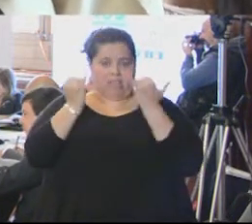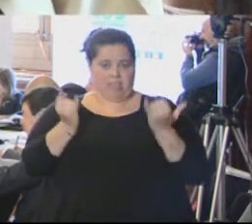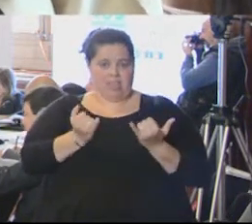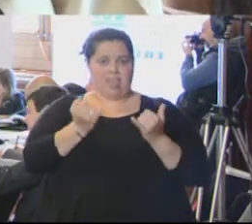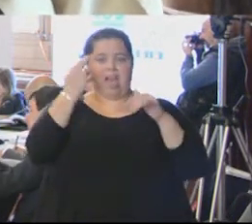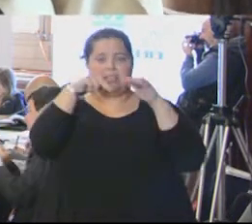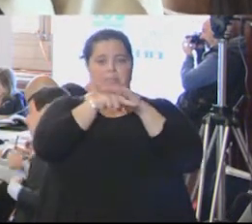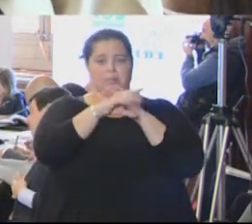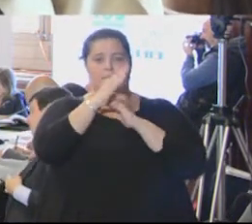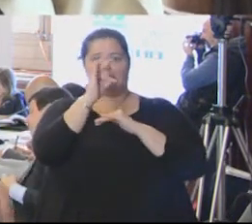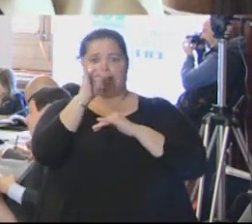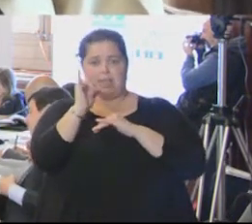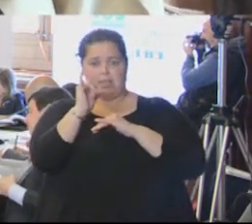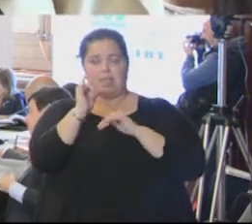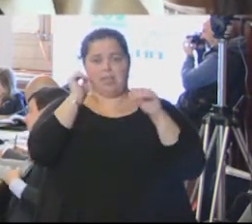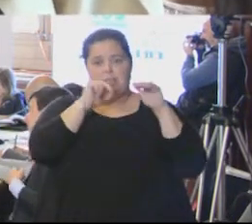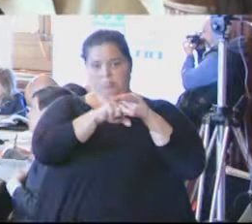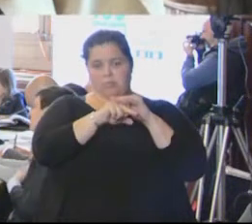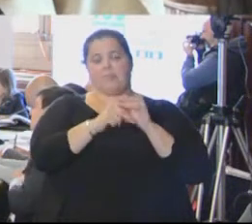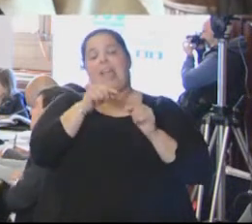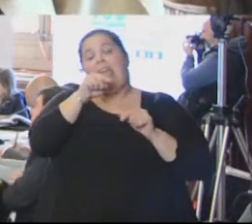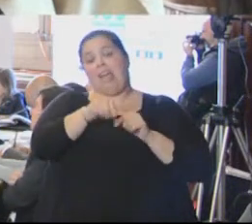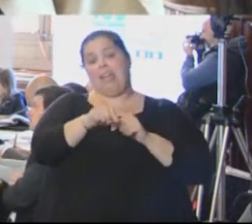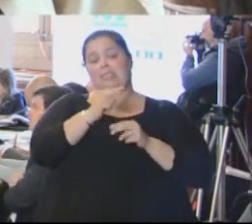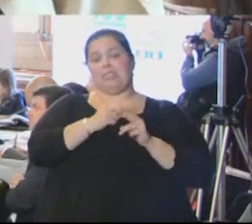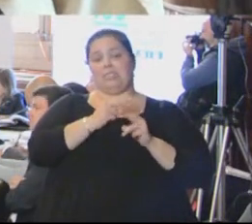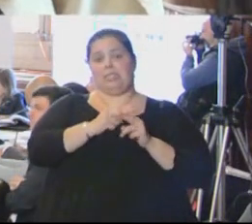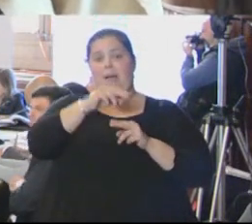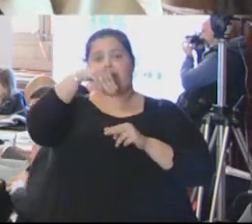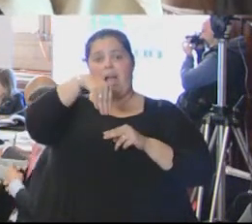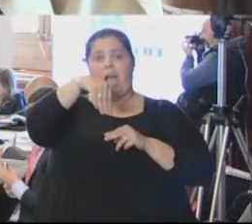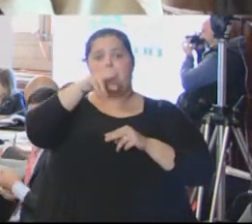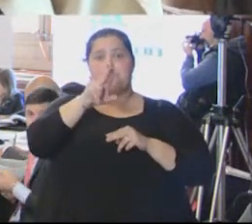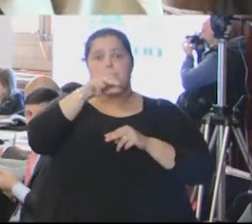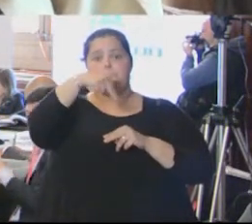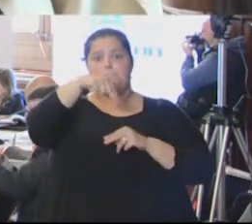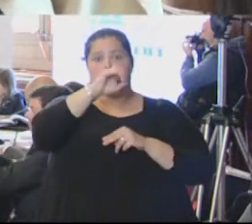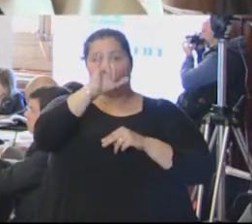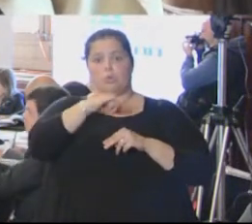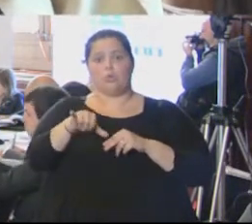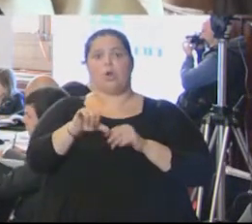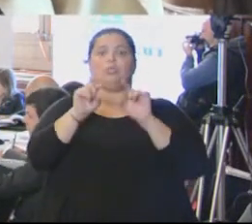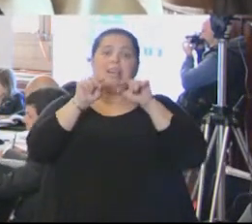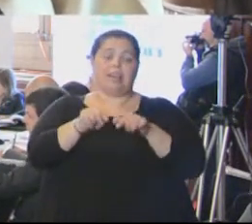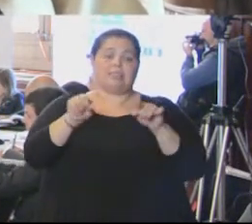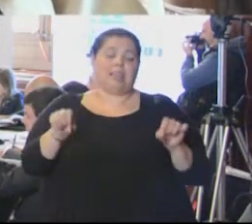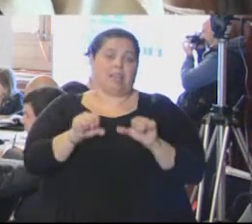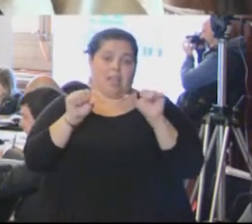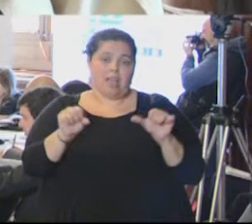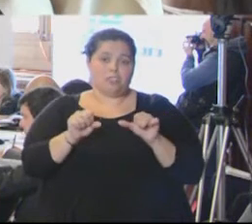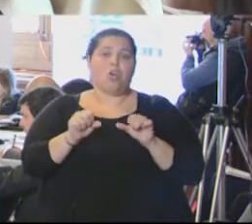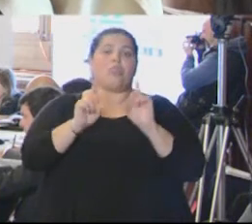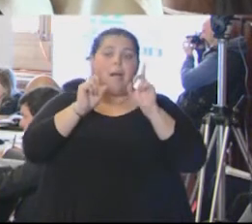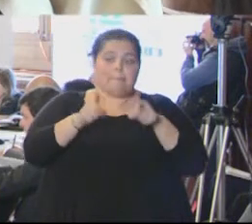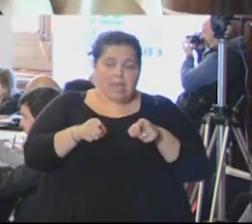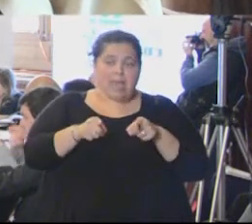cuidados intensivos. Él se llamaba Iván Darío Muñoz, De ese hecho resultaron heridos